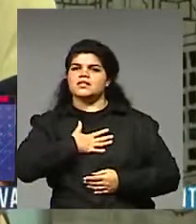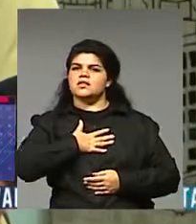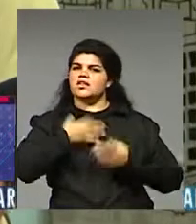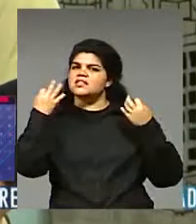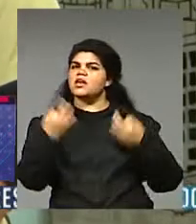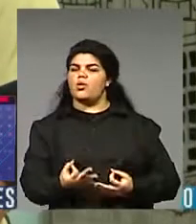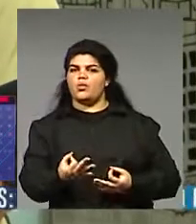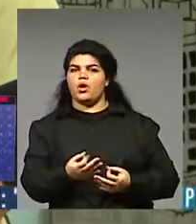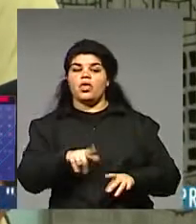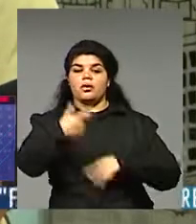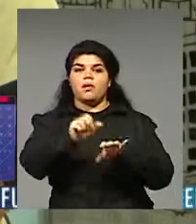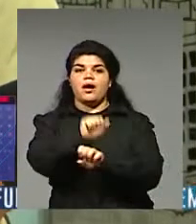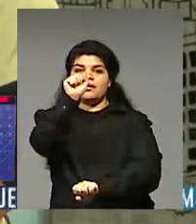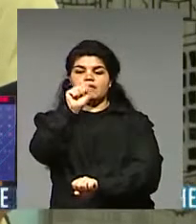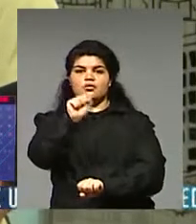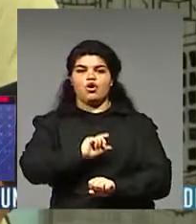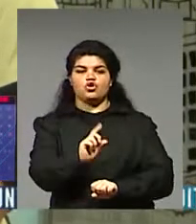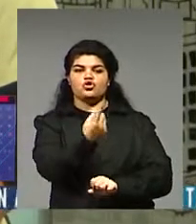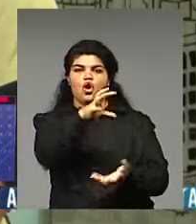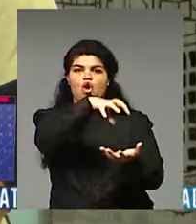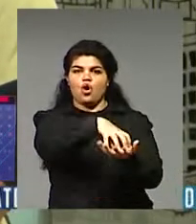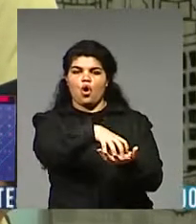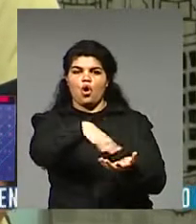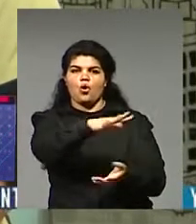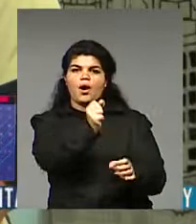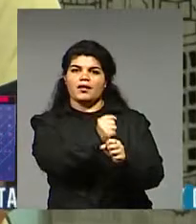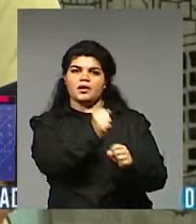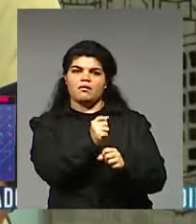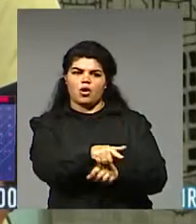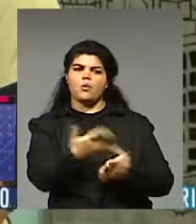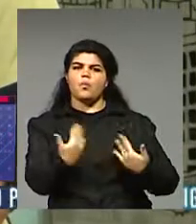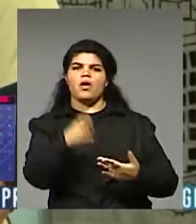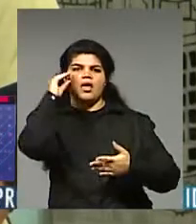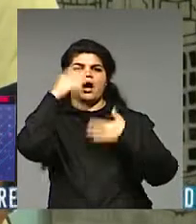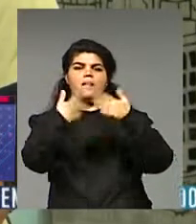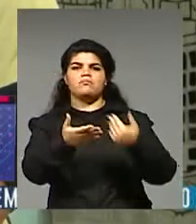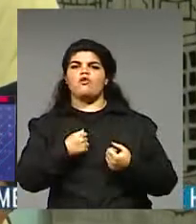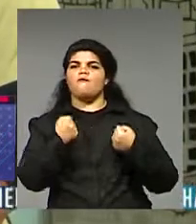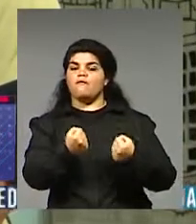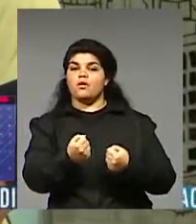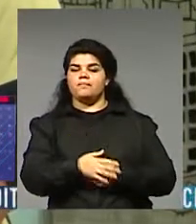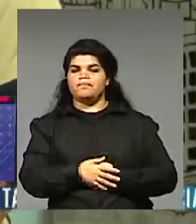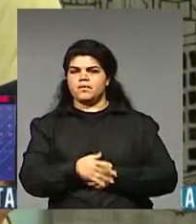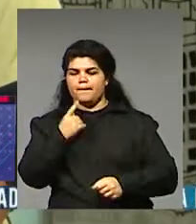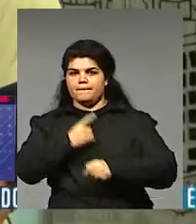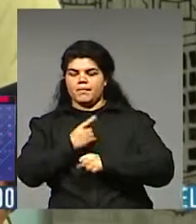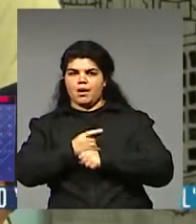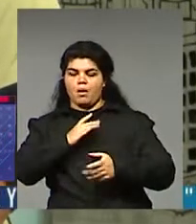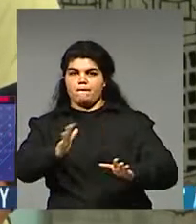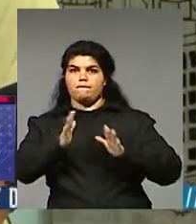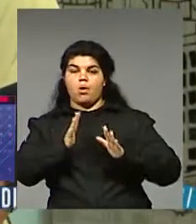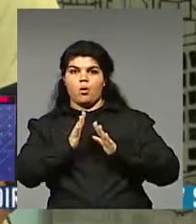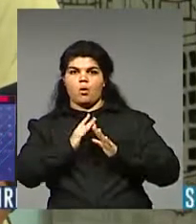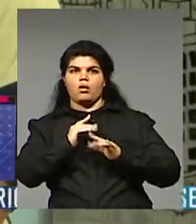facultad cuando egresan y cuando tienen su propio consultorio como que se sienten un poco más capacitados. al principio les choca bastante, pero